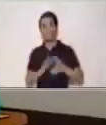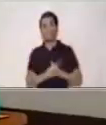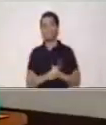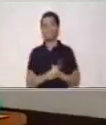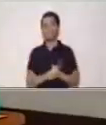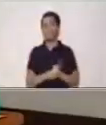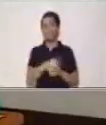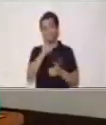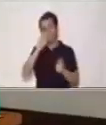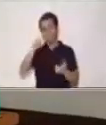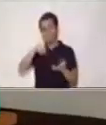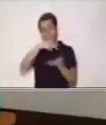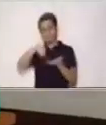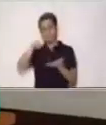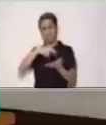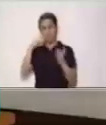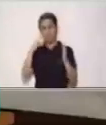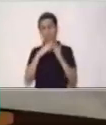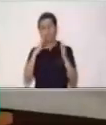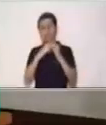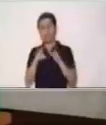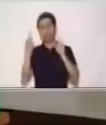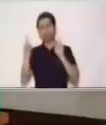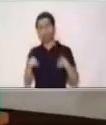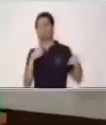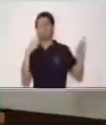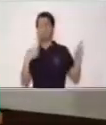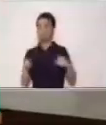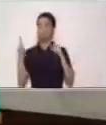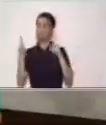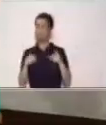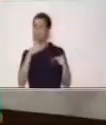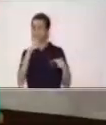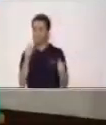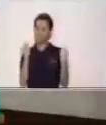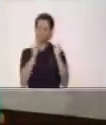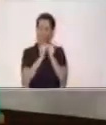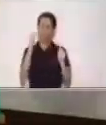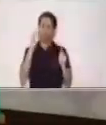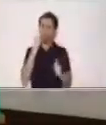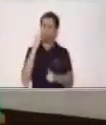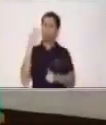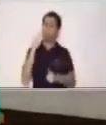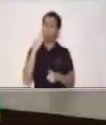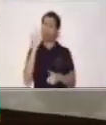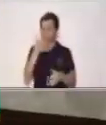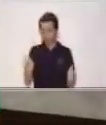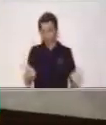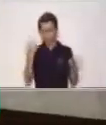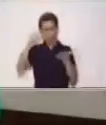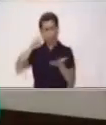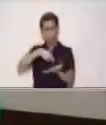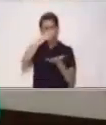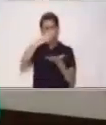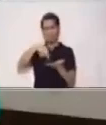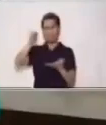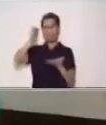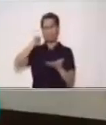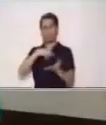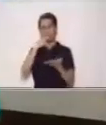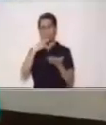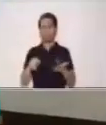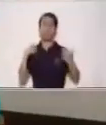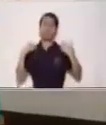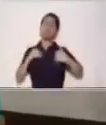¿Puedes bailar en casa? Si estás acompañado de papá, de mamá, de hermanos, puedes danzar, relajarte